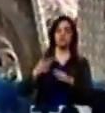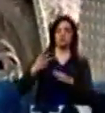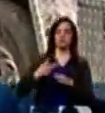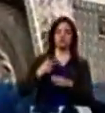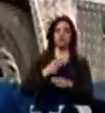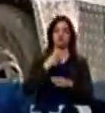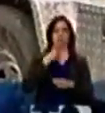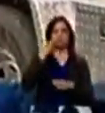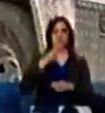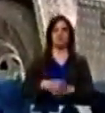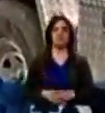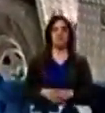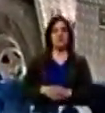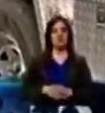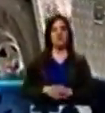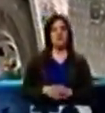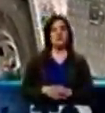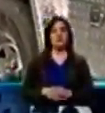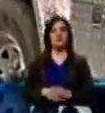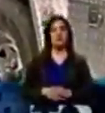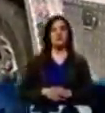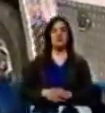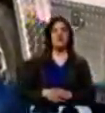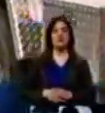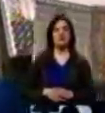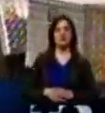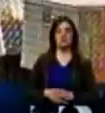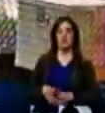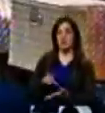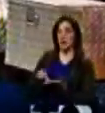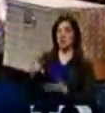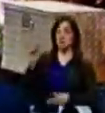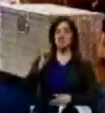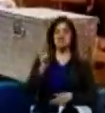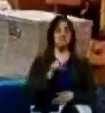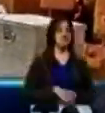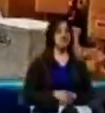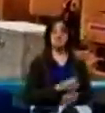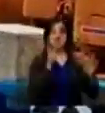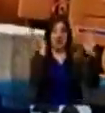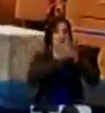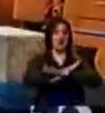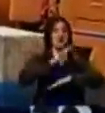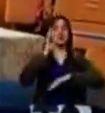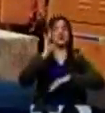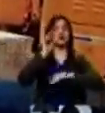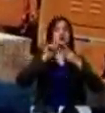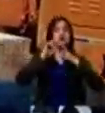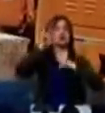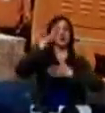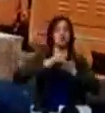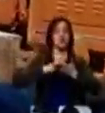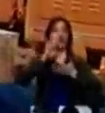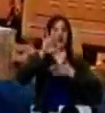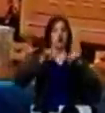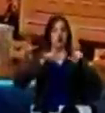árboles de Quito reciclando. ¿Tiene algún costo? No, ningún costo. El horario cabe recalcar es de 7 a 3 y media en los 5 puntos que les